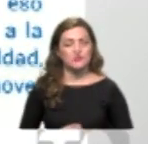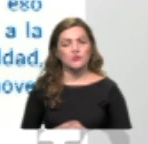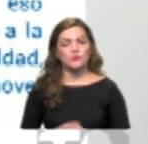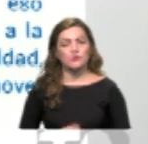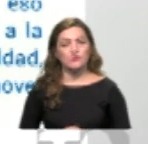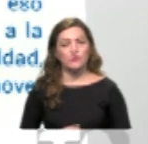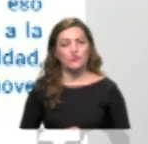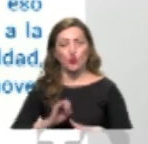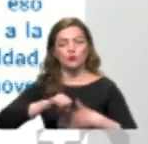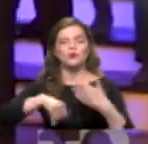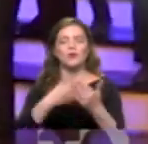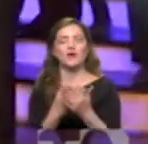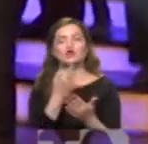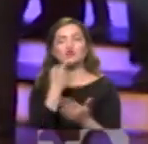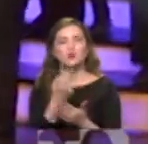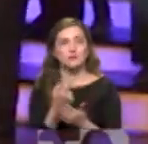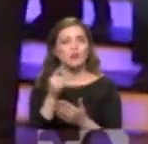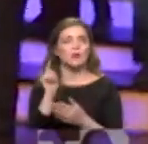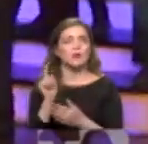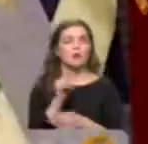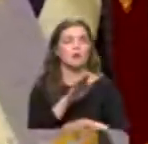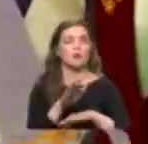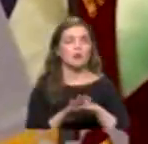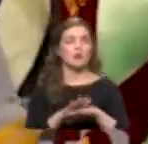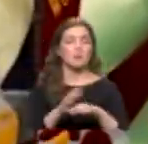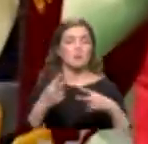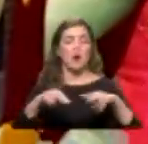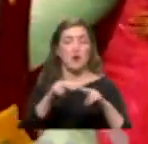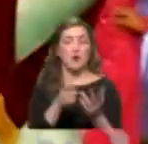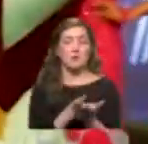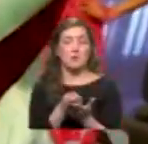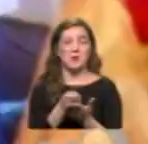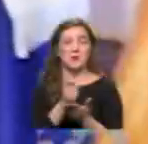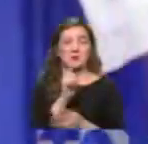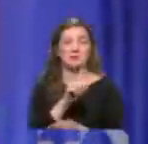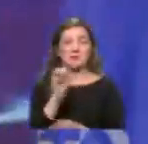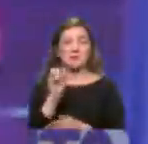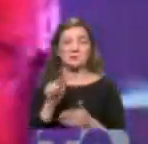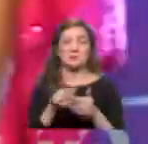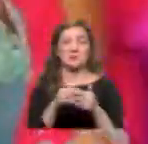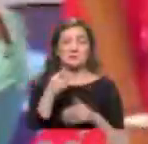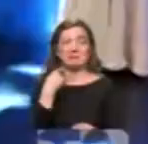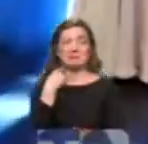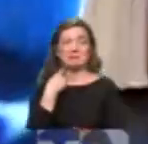otra de las justificaciones se enmarca en el alto costo que según el municipio se invertía,